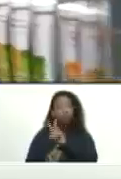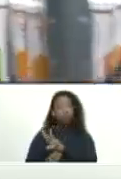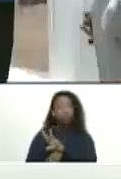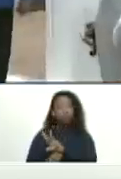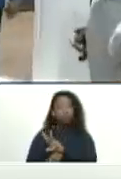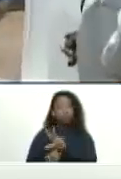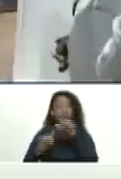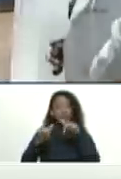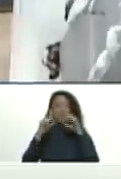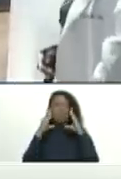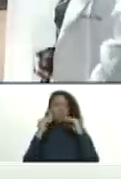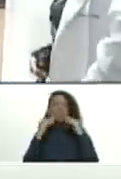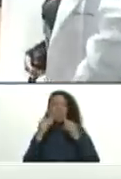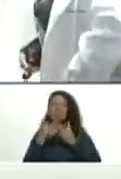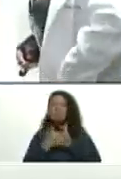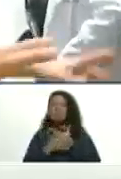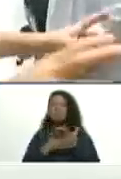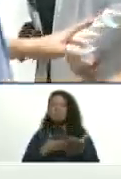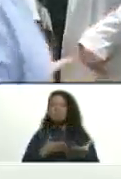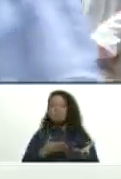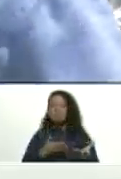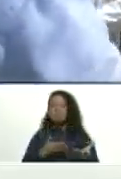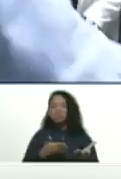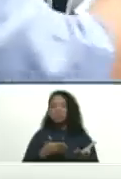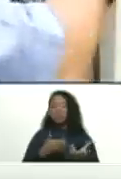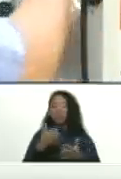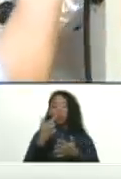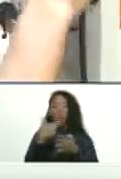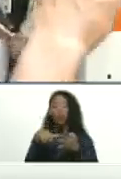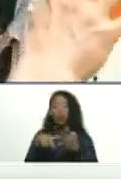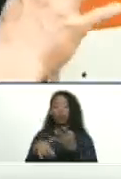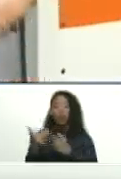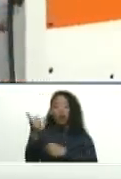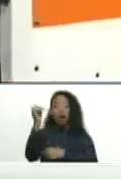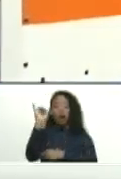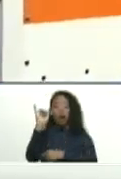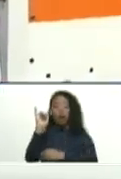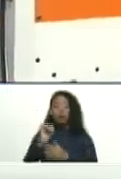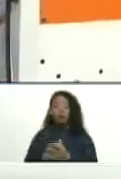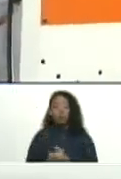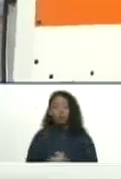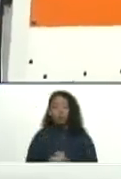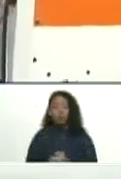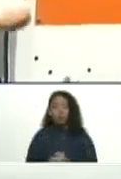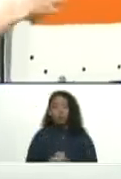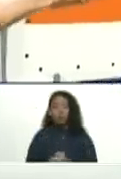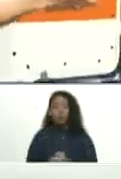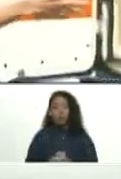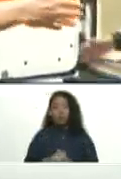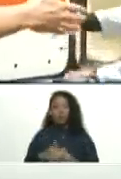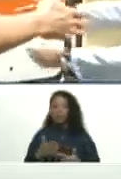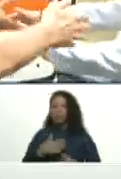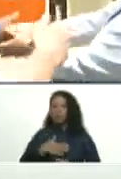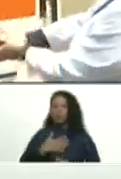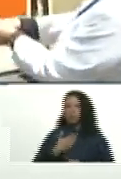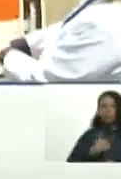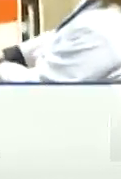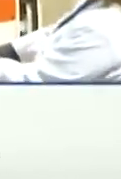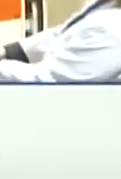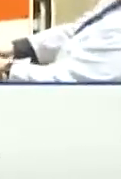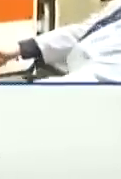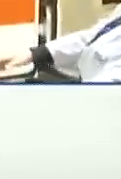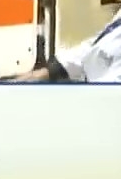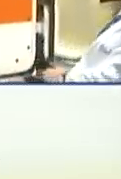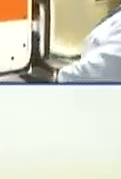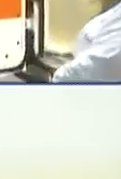esta experiencia, con los recursos que tenemos, qué podemos nosotros